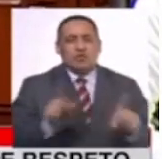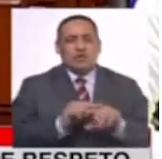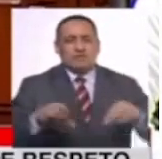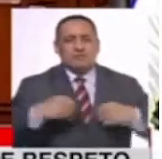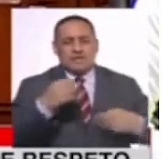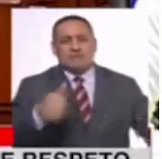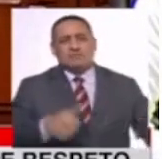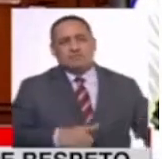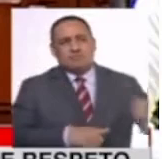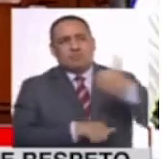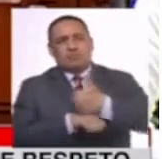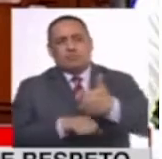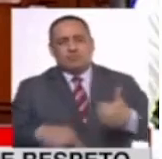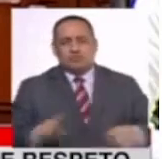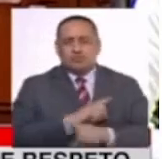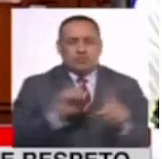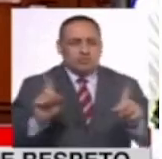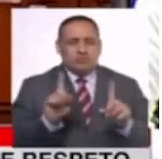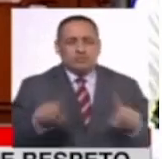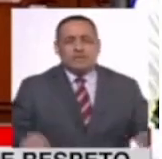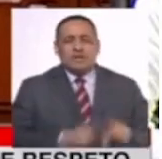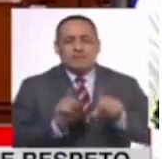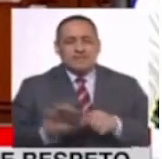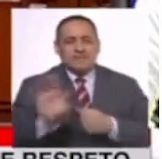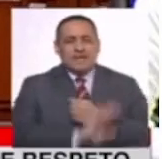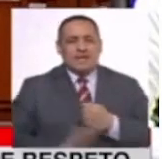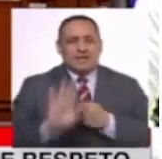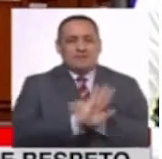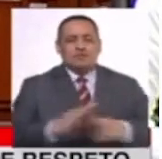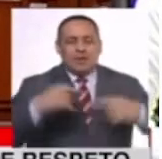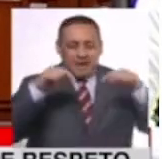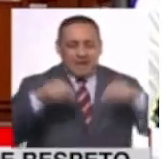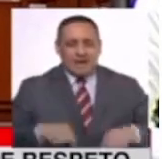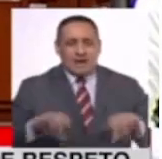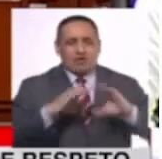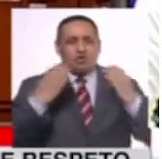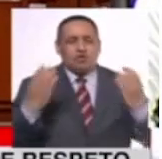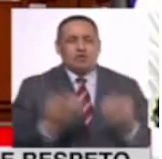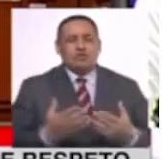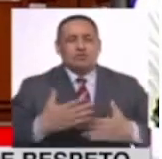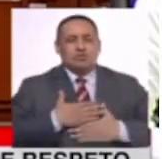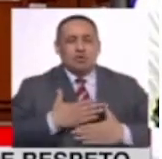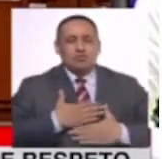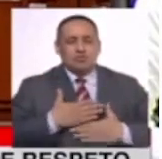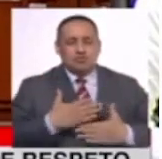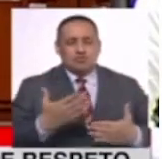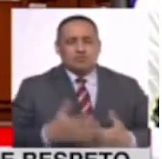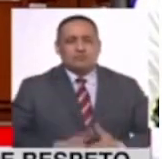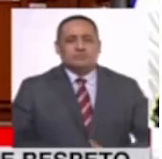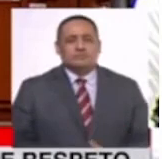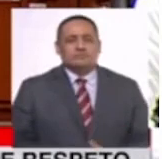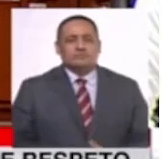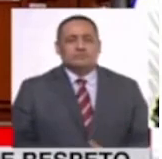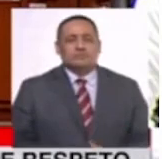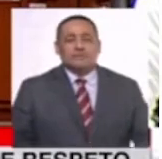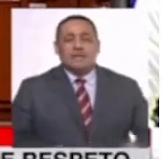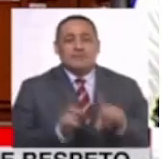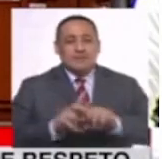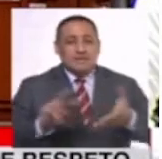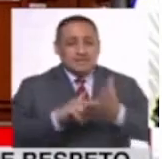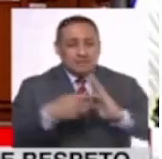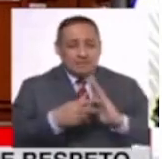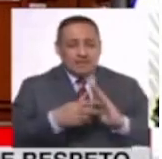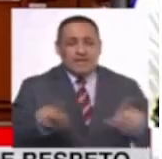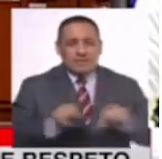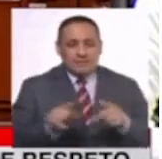permitir injerencias externas y, sobre todo, defendiendo la institucionalidad del Congreso de la República. lo que